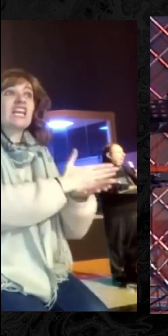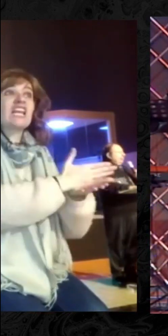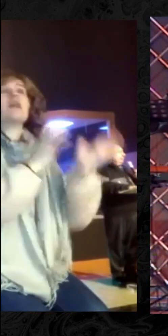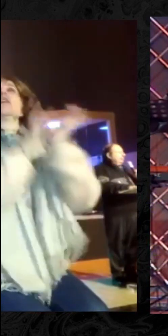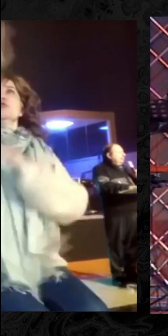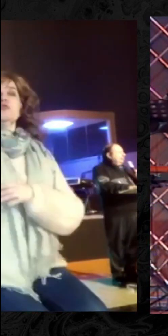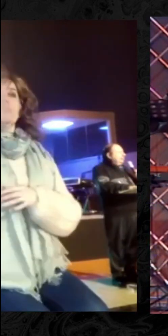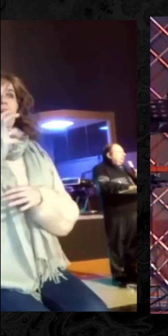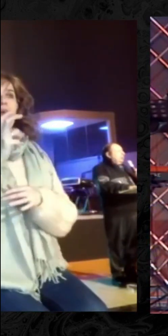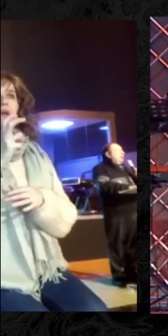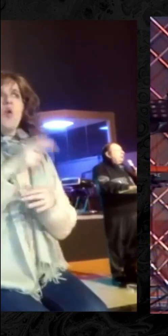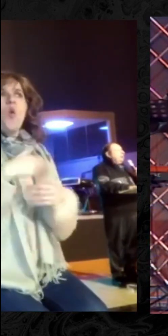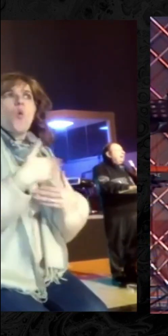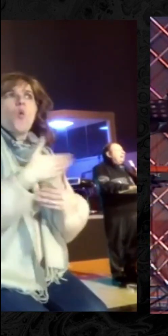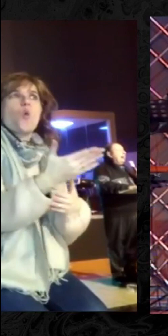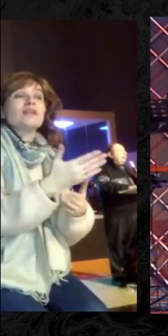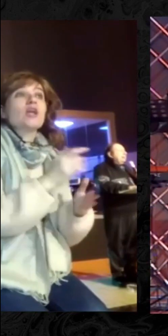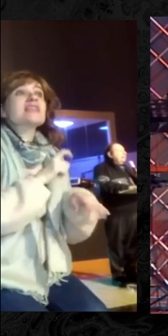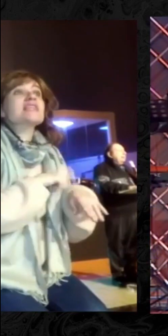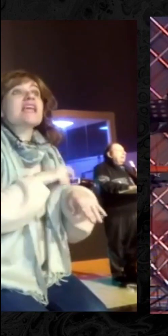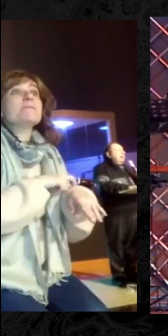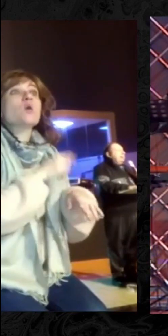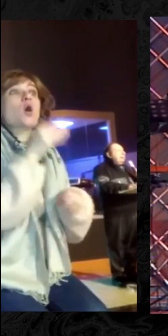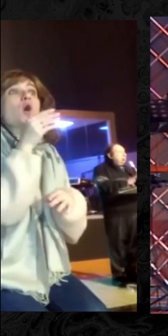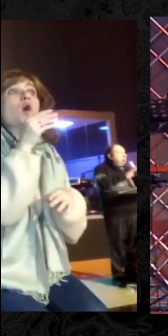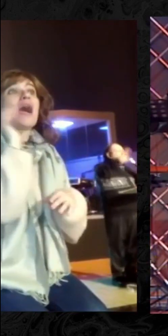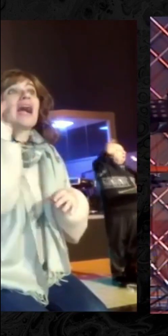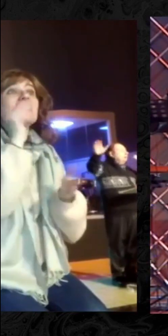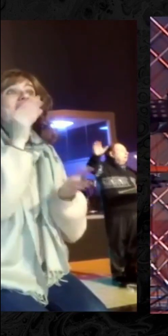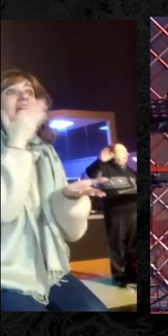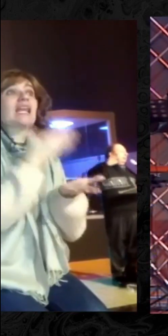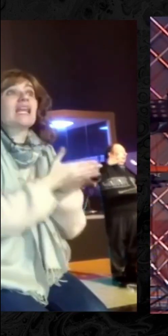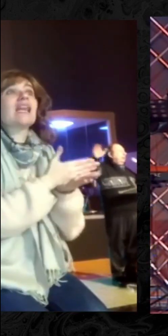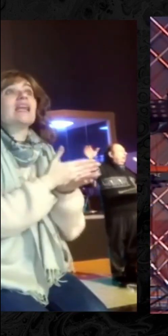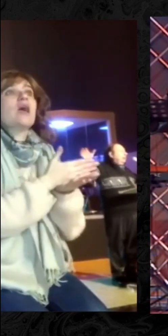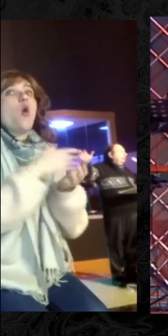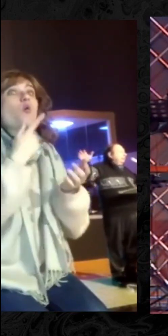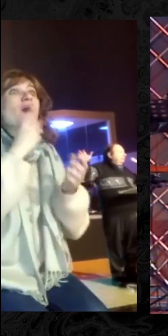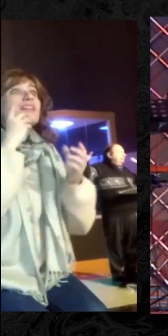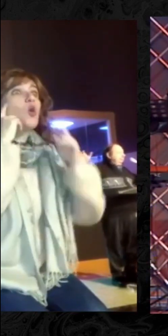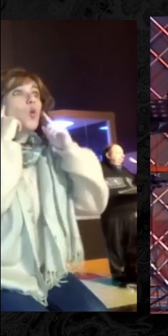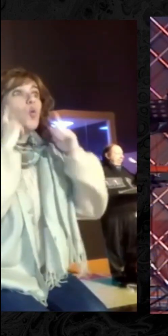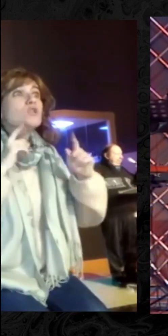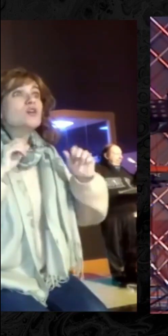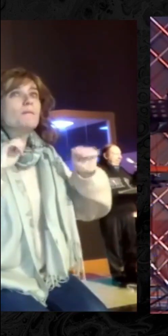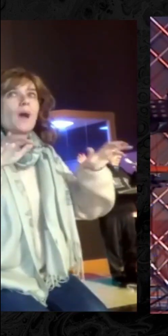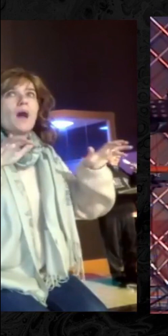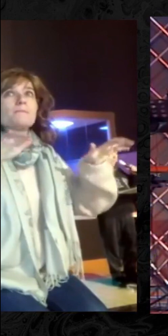termina cuando se acabe la expansión del pueblo de Israel